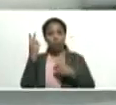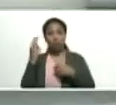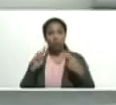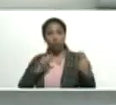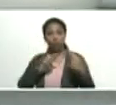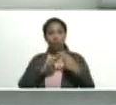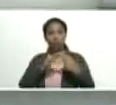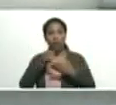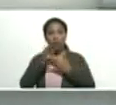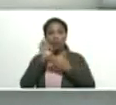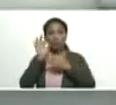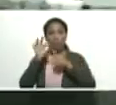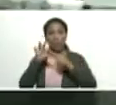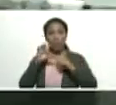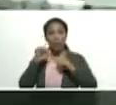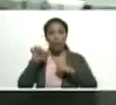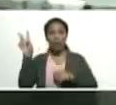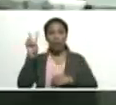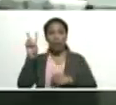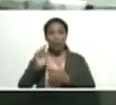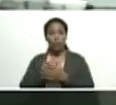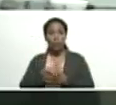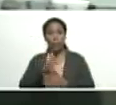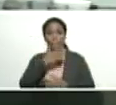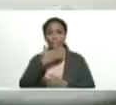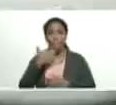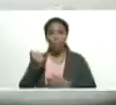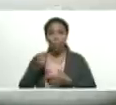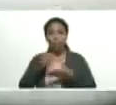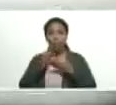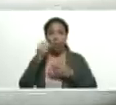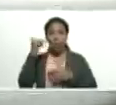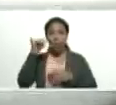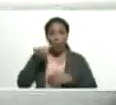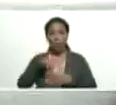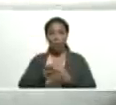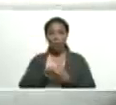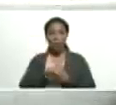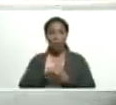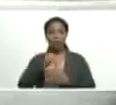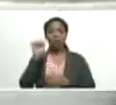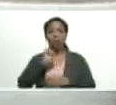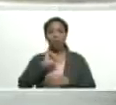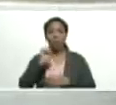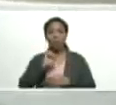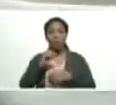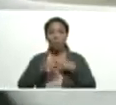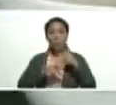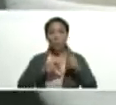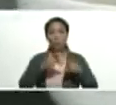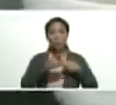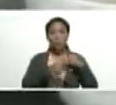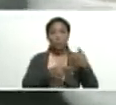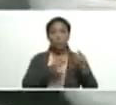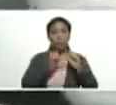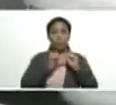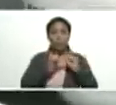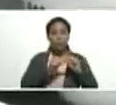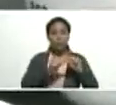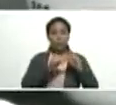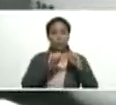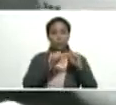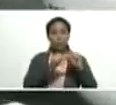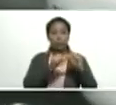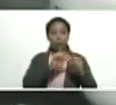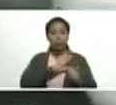de especialidad de Venezuela, los mejores cafés que tienen, y efectivamente este proceso permitirá continuar con la